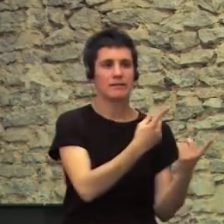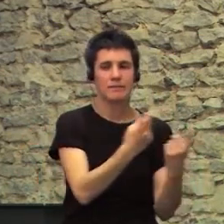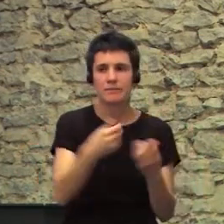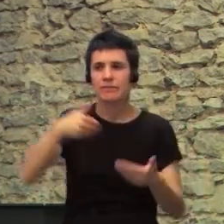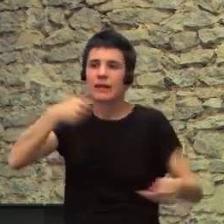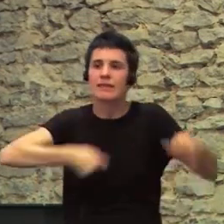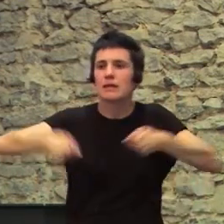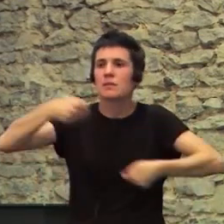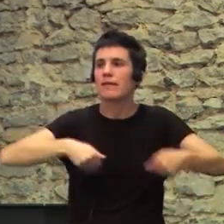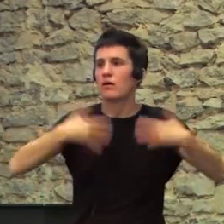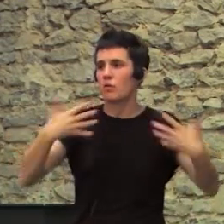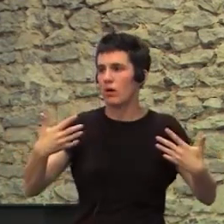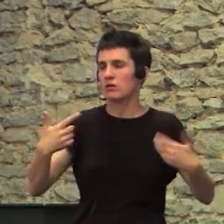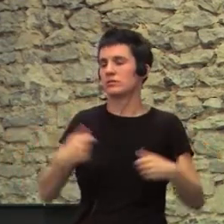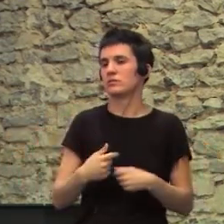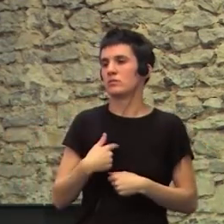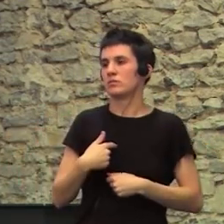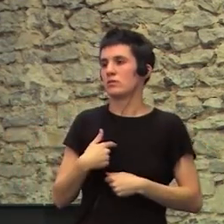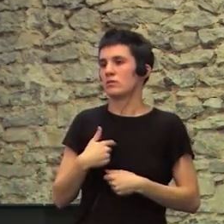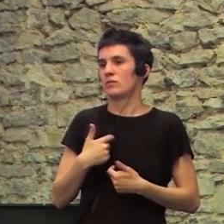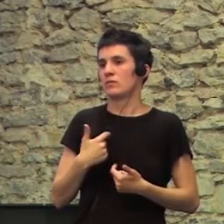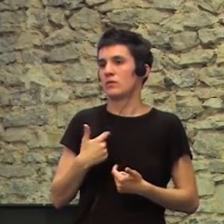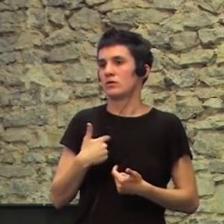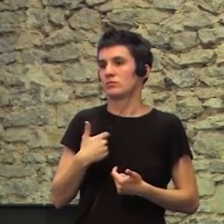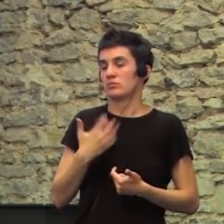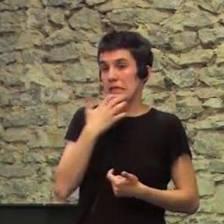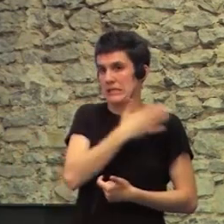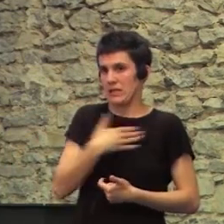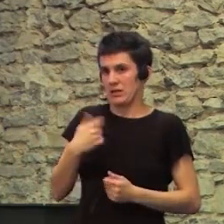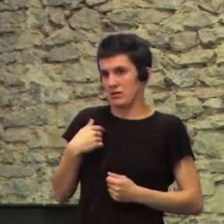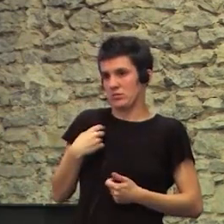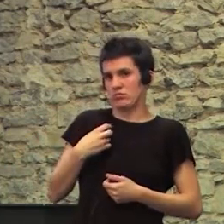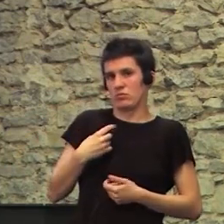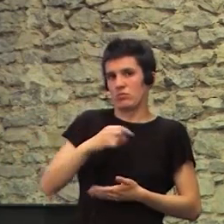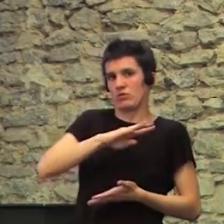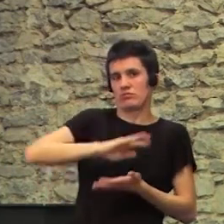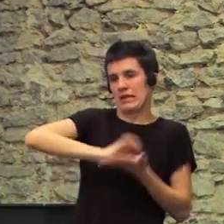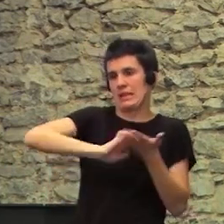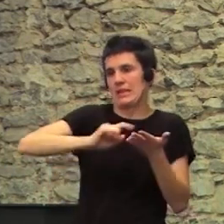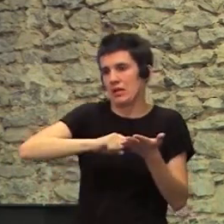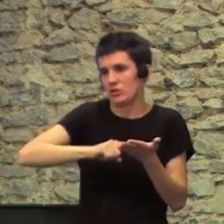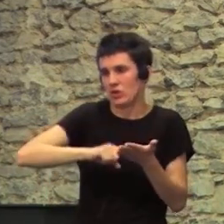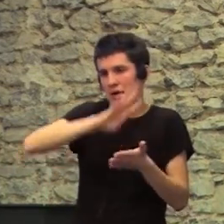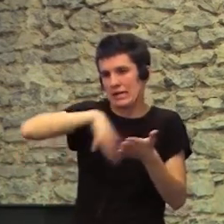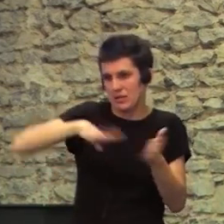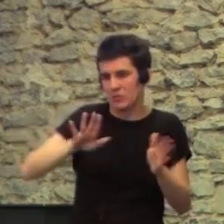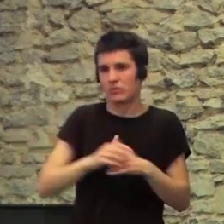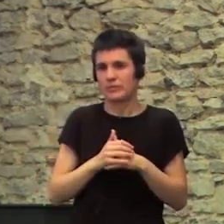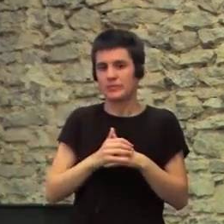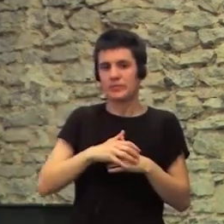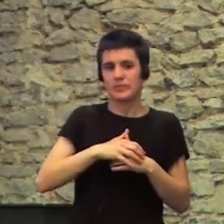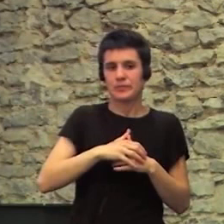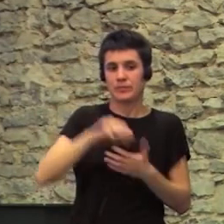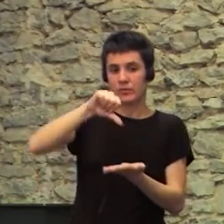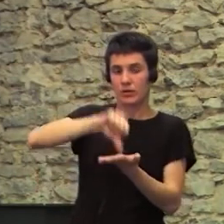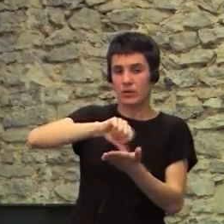enviar el diagnóstico para quien lo quiera, que lo tenga, está en catalán, pero bueno, se lee más o menos. ¿Cuál era la situación de las